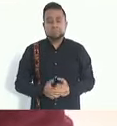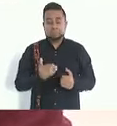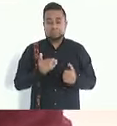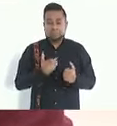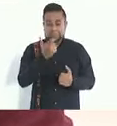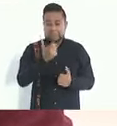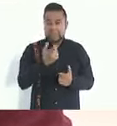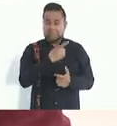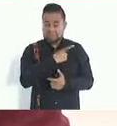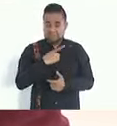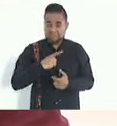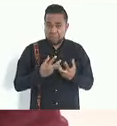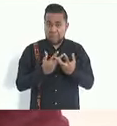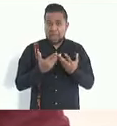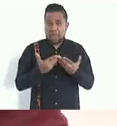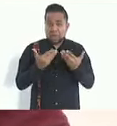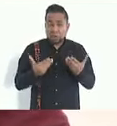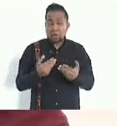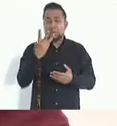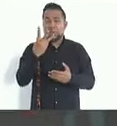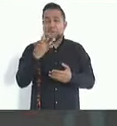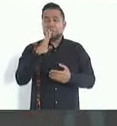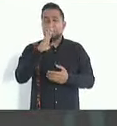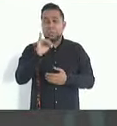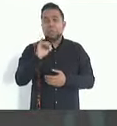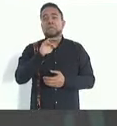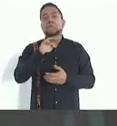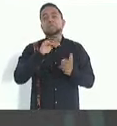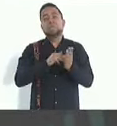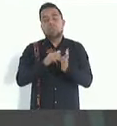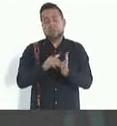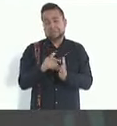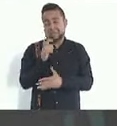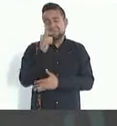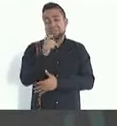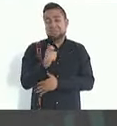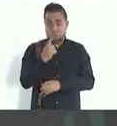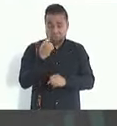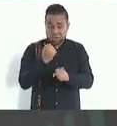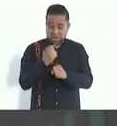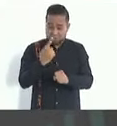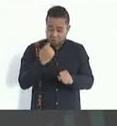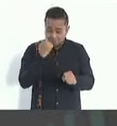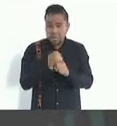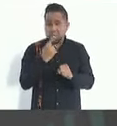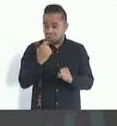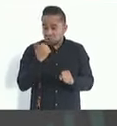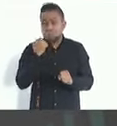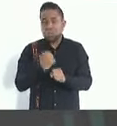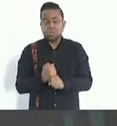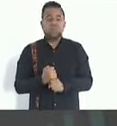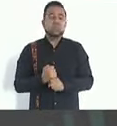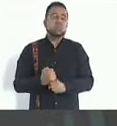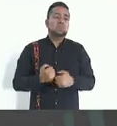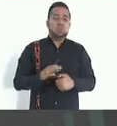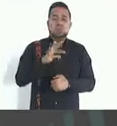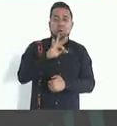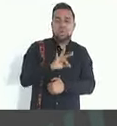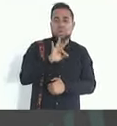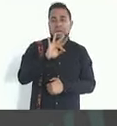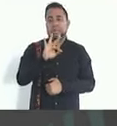deuda es de 3 billones de pesos. Año con año, 40,